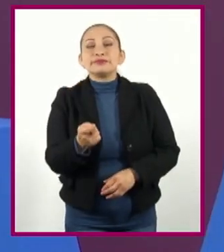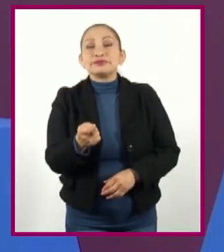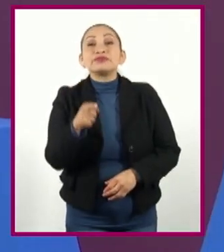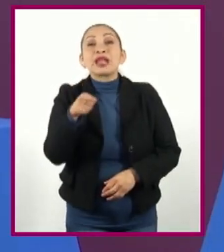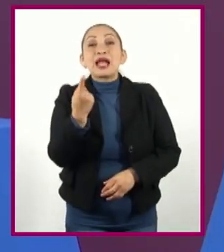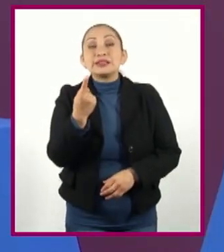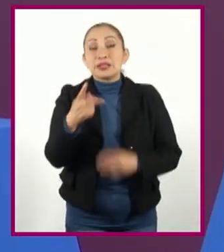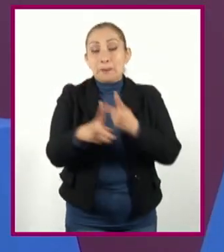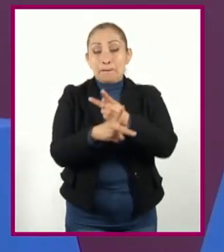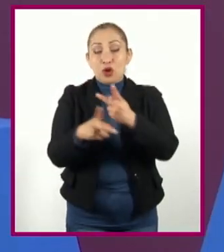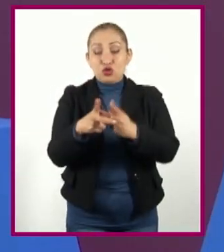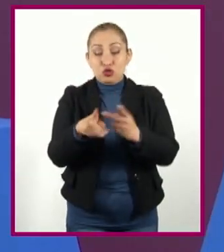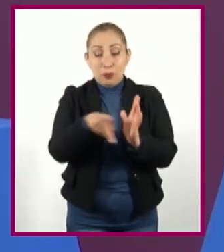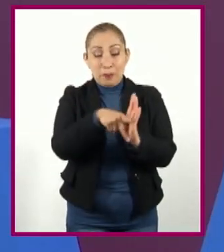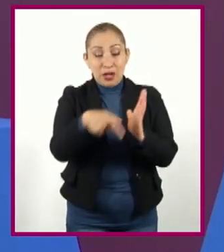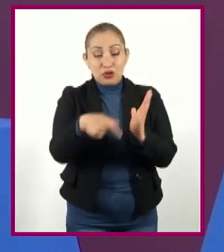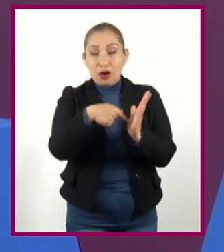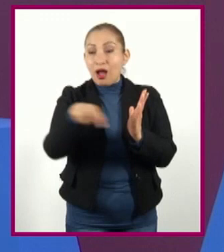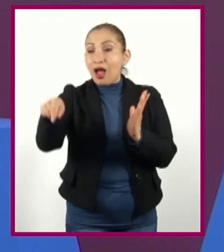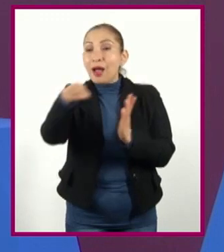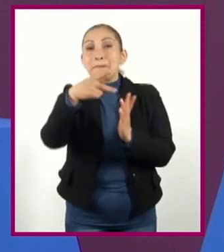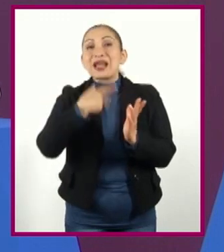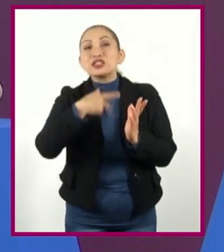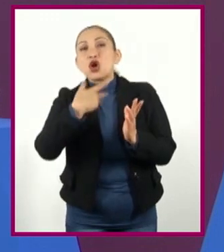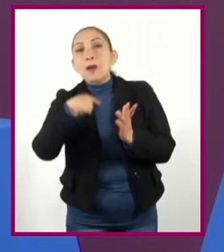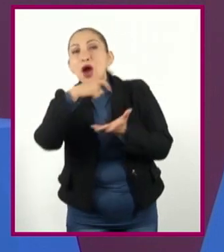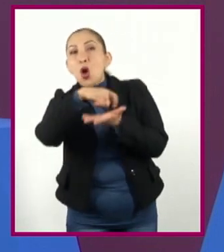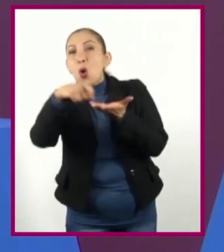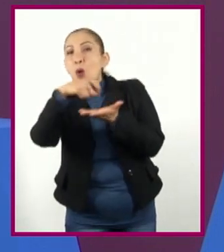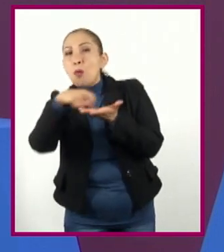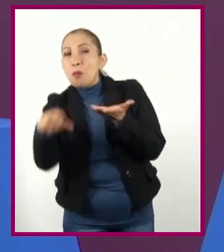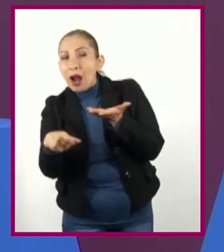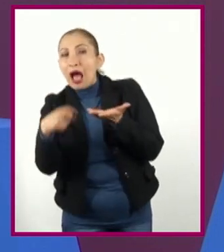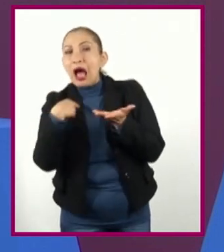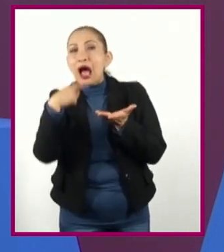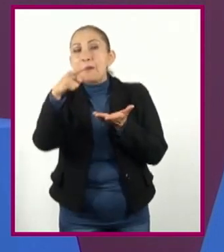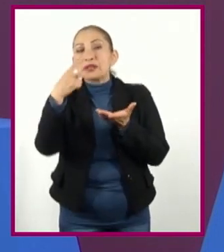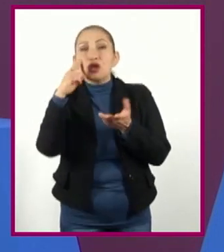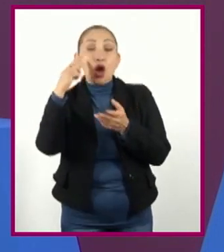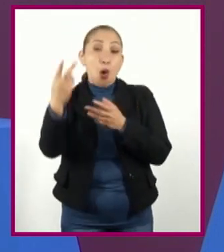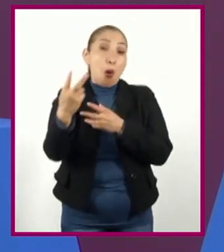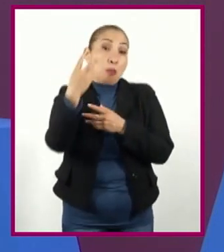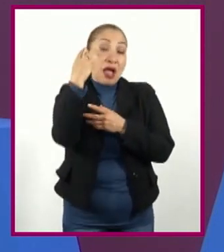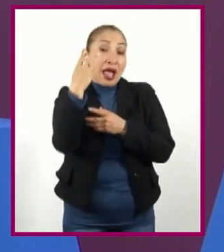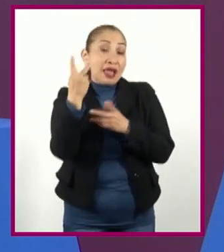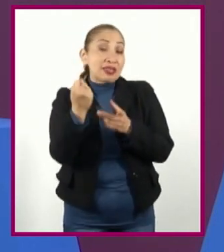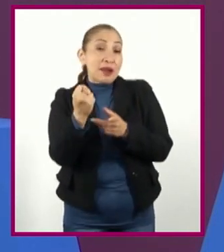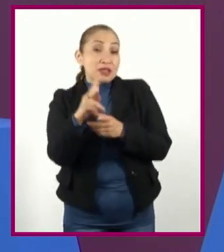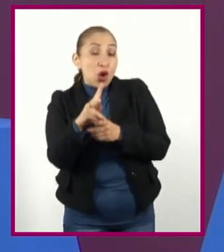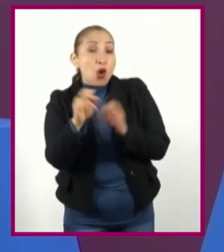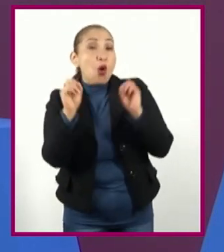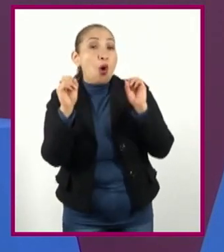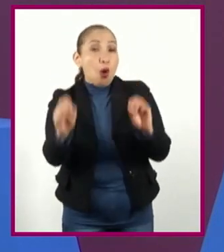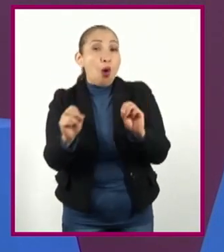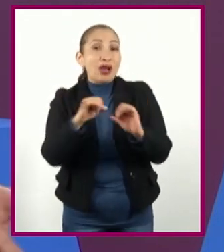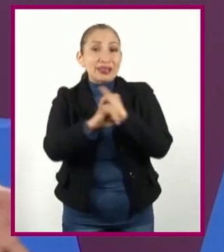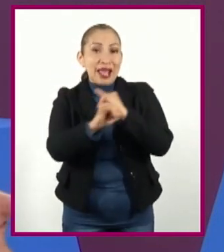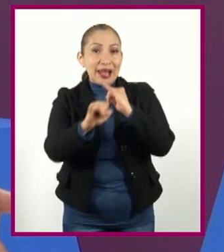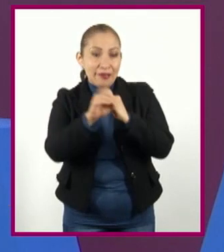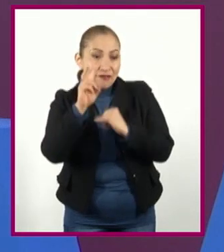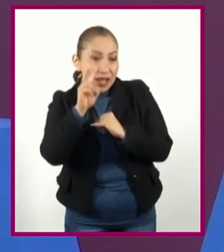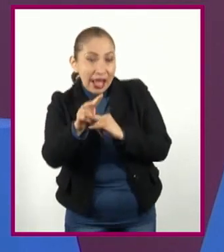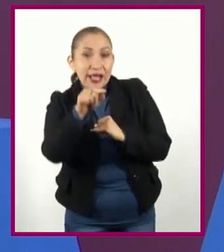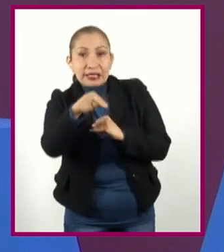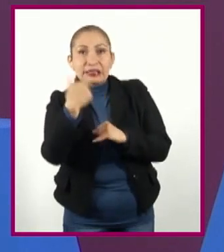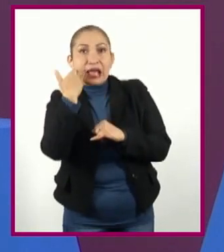son productos y dependen de sus consumidores, lectores, televidentes o radioescuchas para vender publicidad y